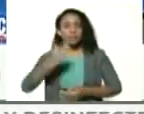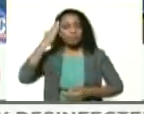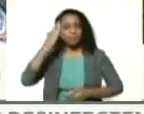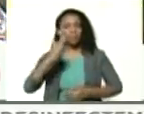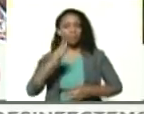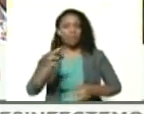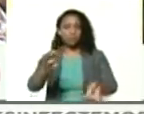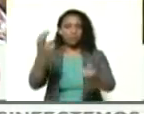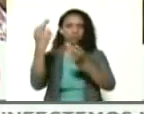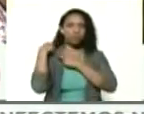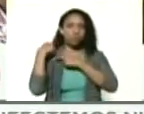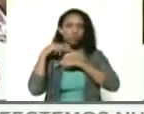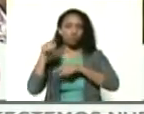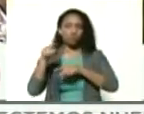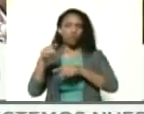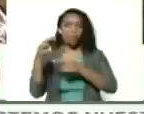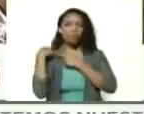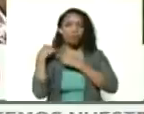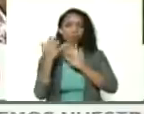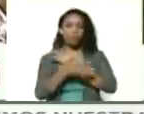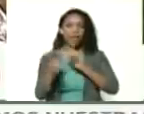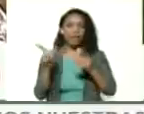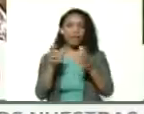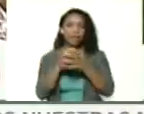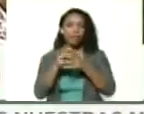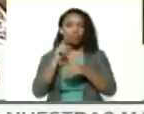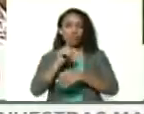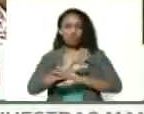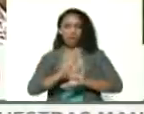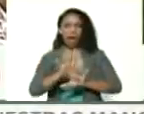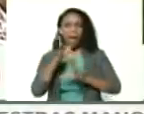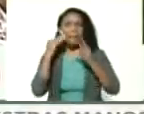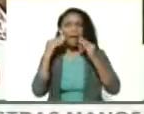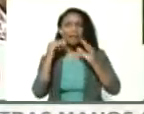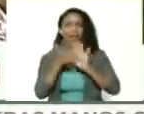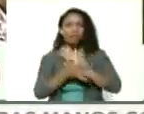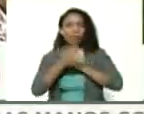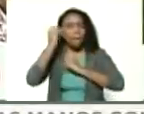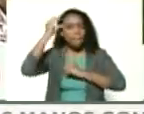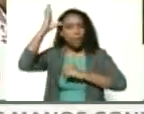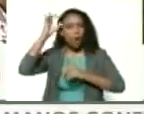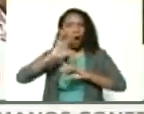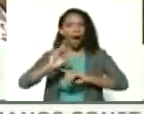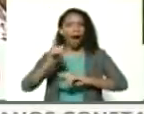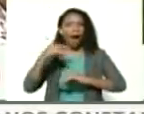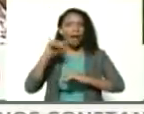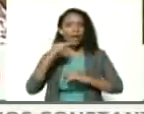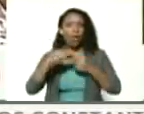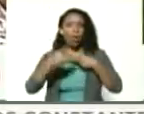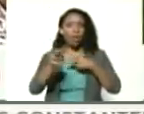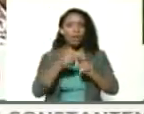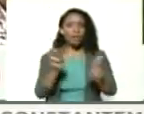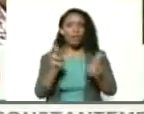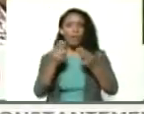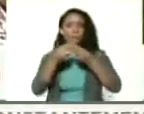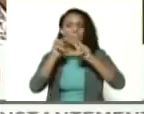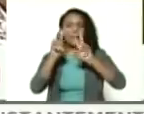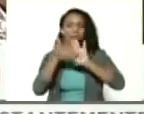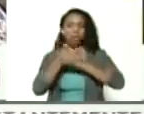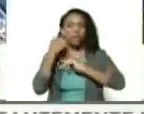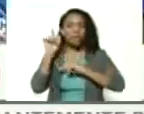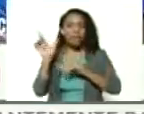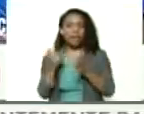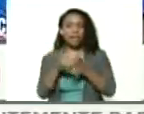asuma la conducción de este equipo. Usted tiene experiencia, capacidad. Están los cuadrantes de paz. Este equipo va a